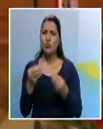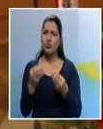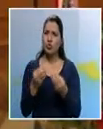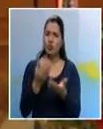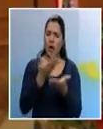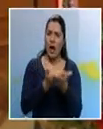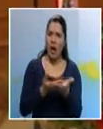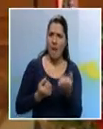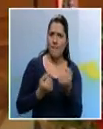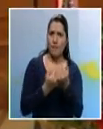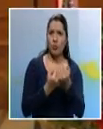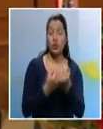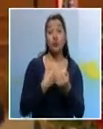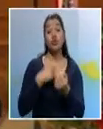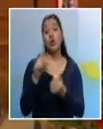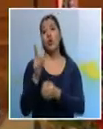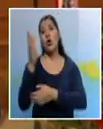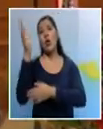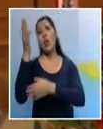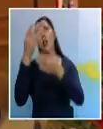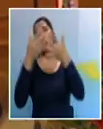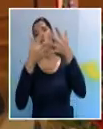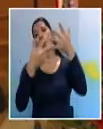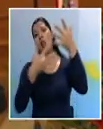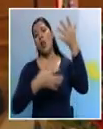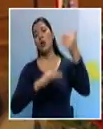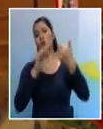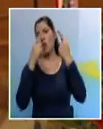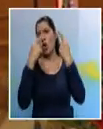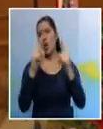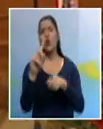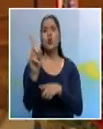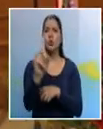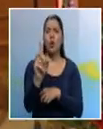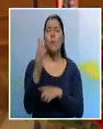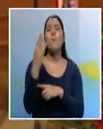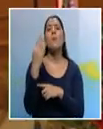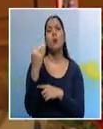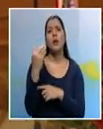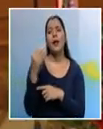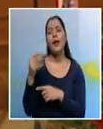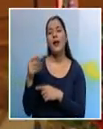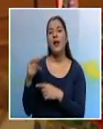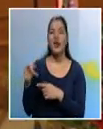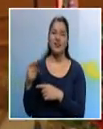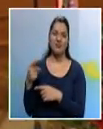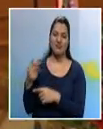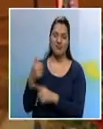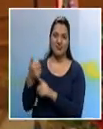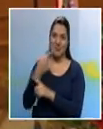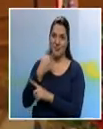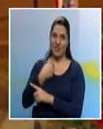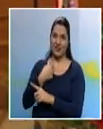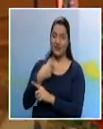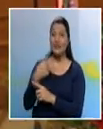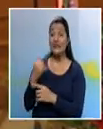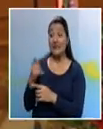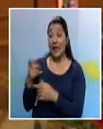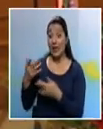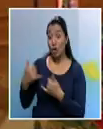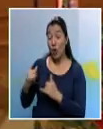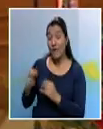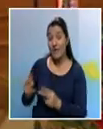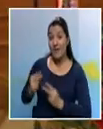y no me extenderé ahora para enumerarlos, porque él mismo me diría que no lo haga, porque en su